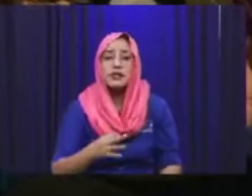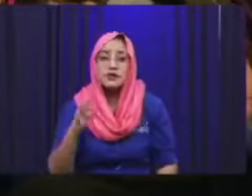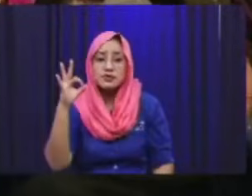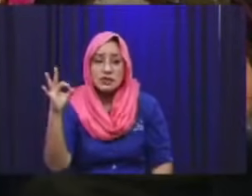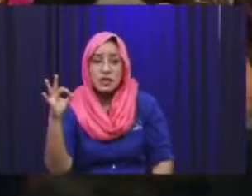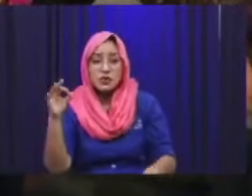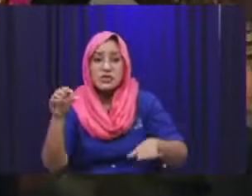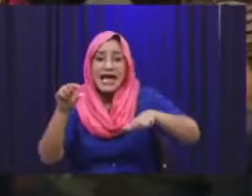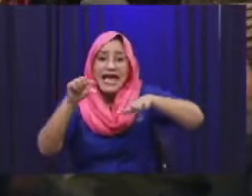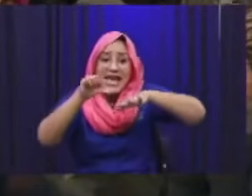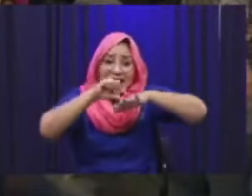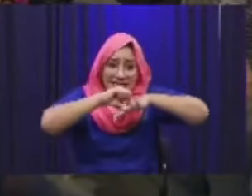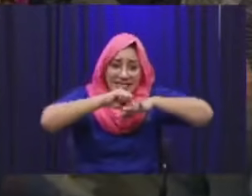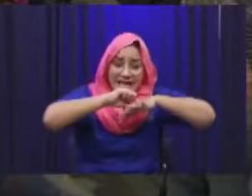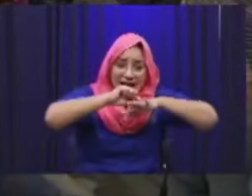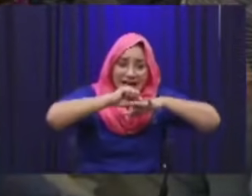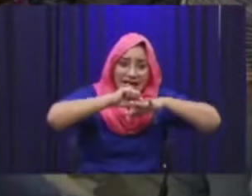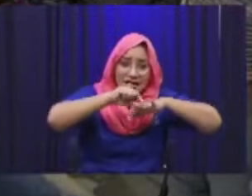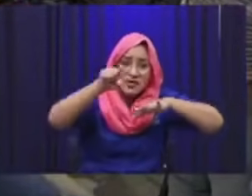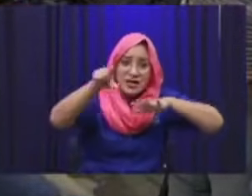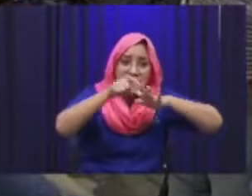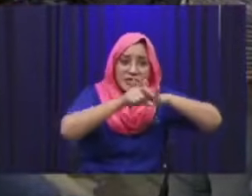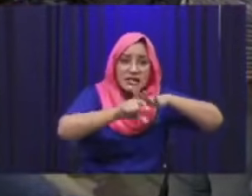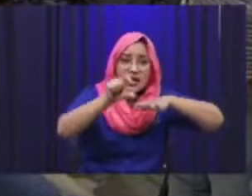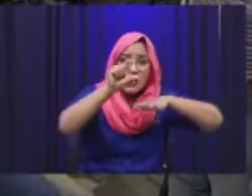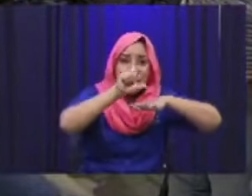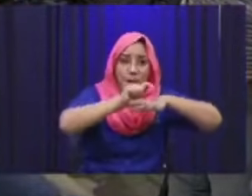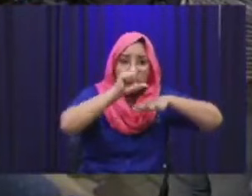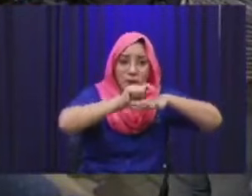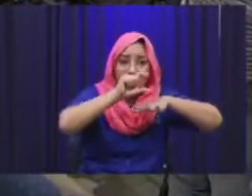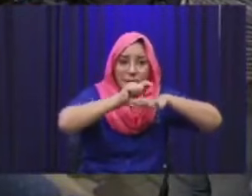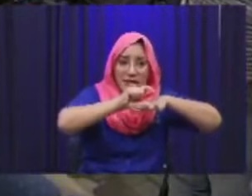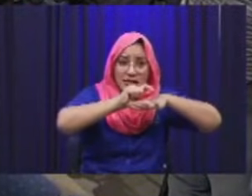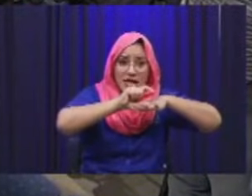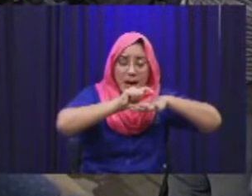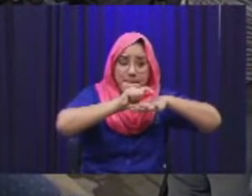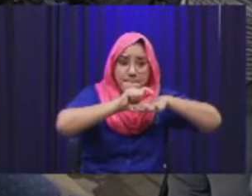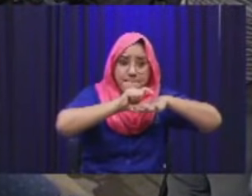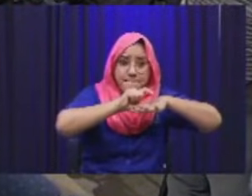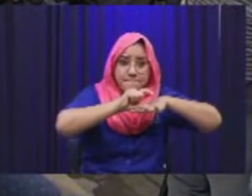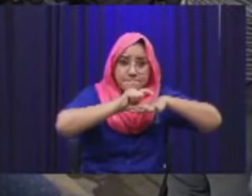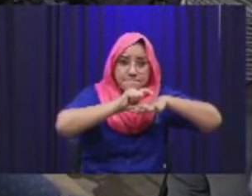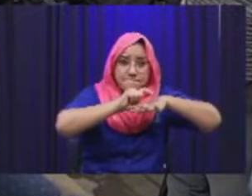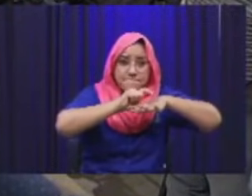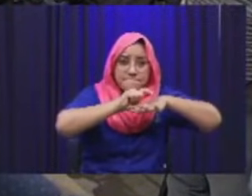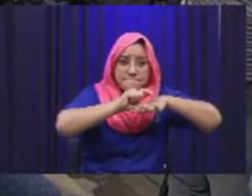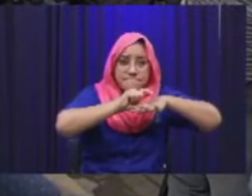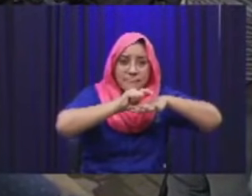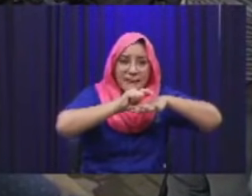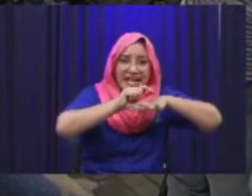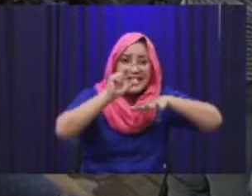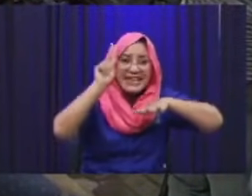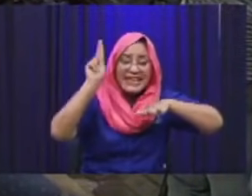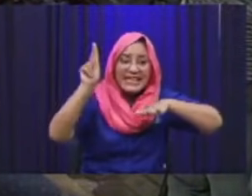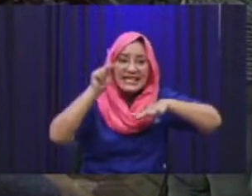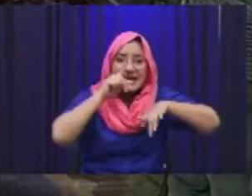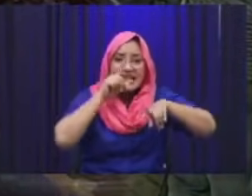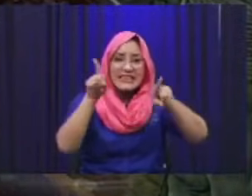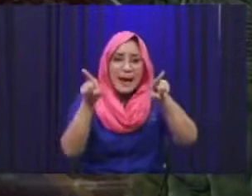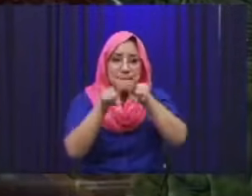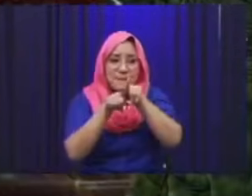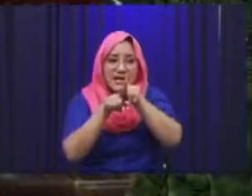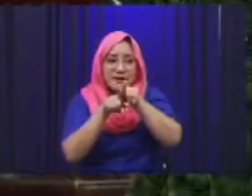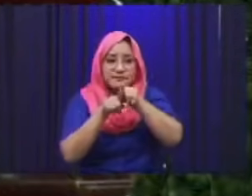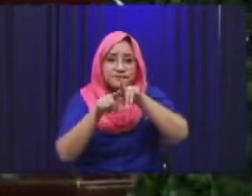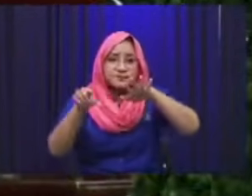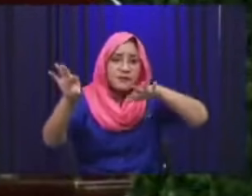que lo que te compromete ese anillo de compromiso pero también dales el anillo de